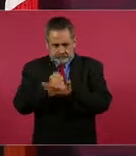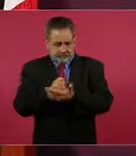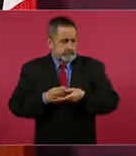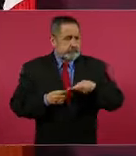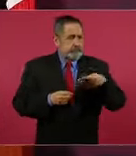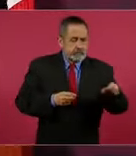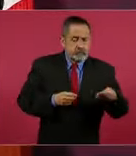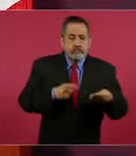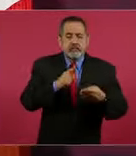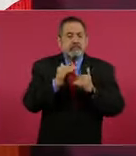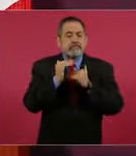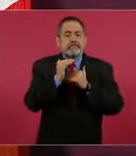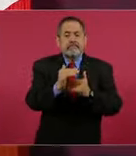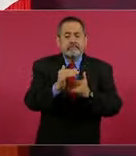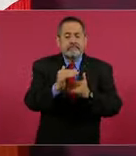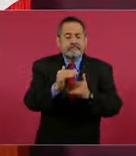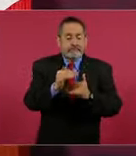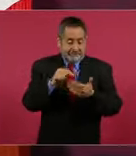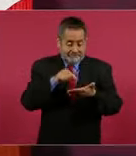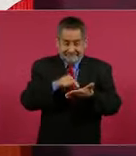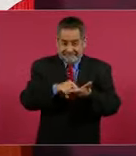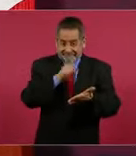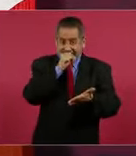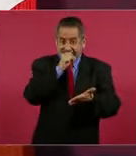el límite es no llegar